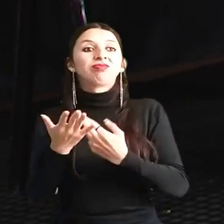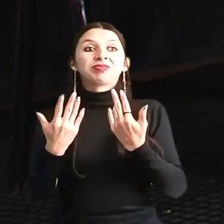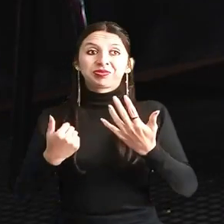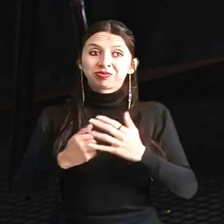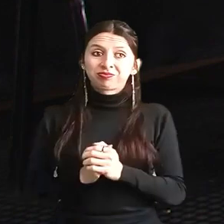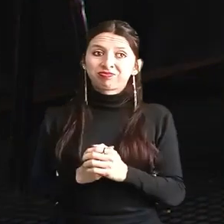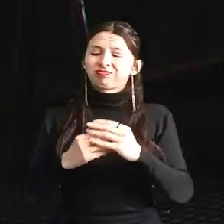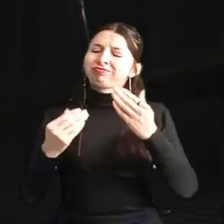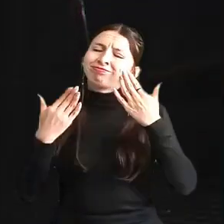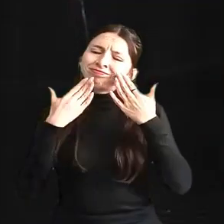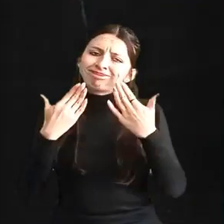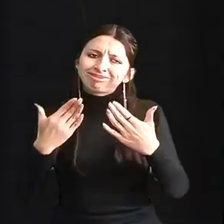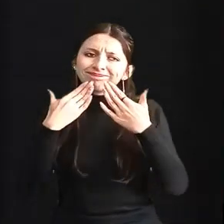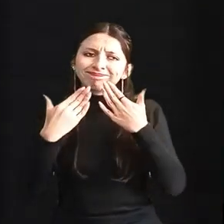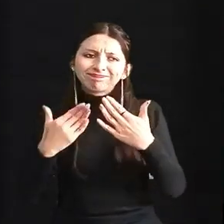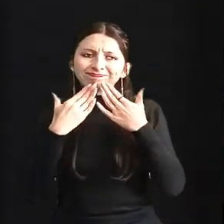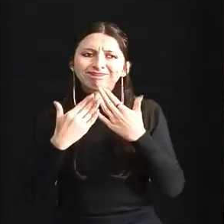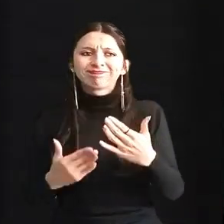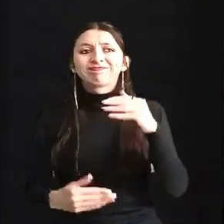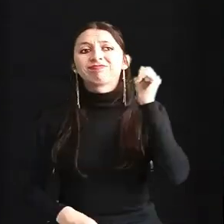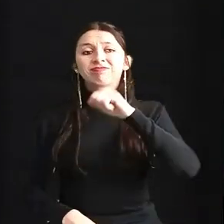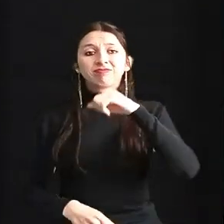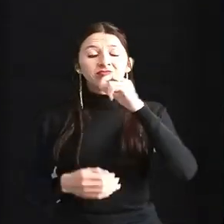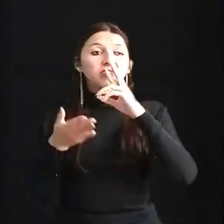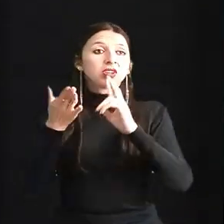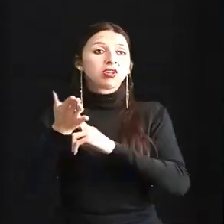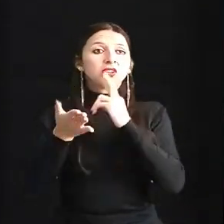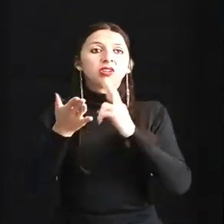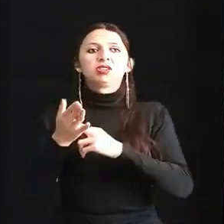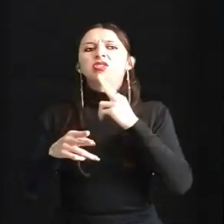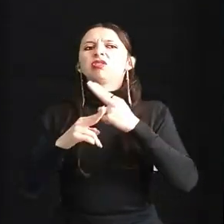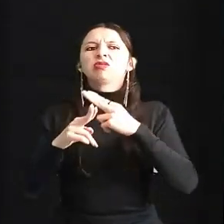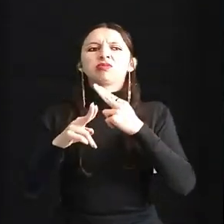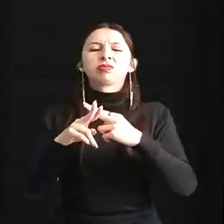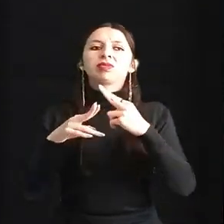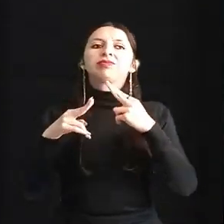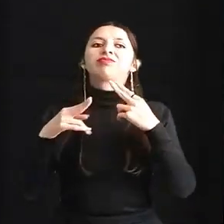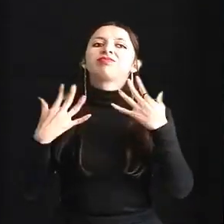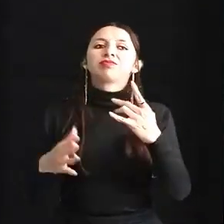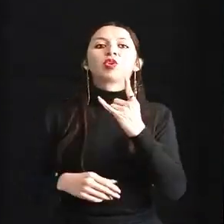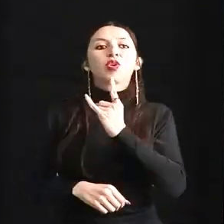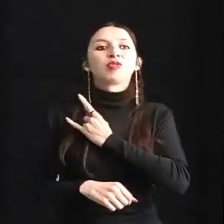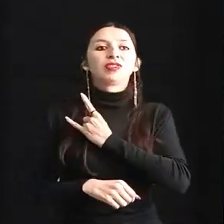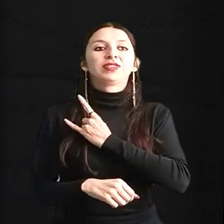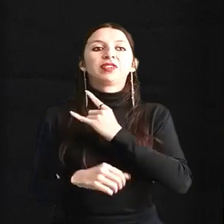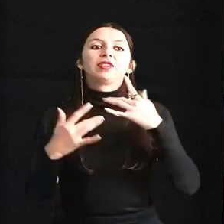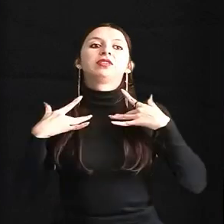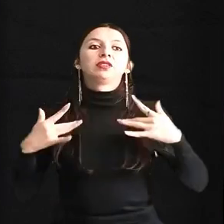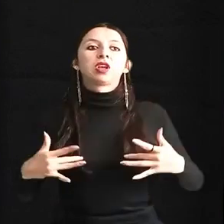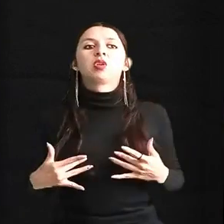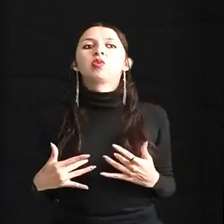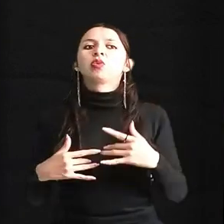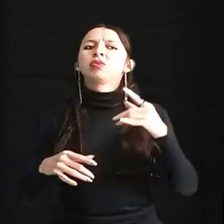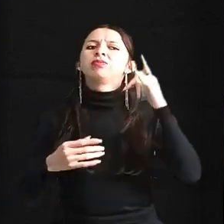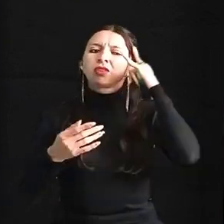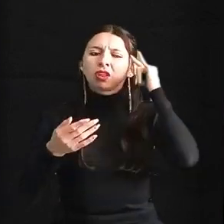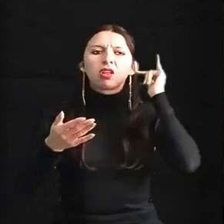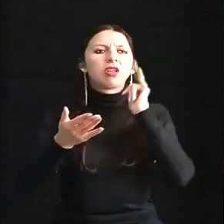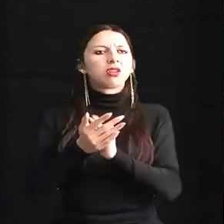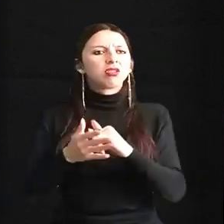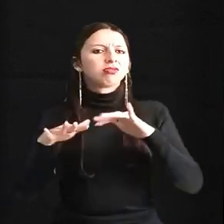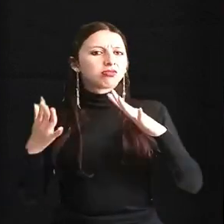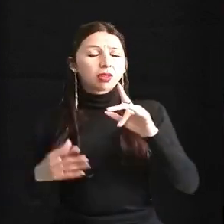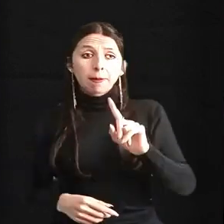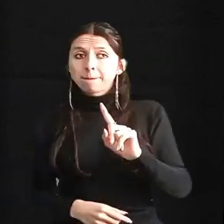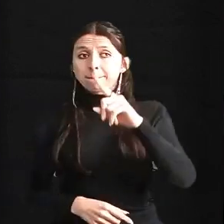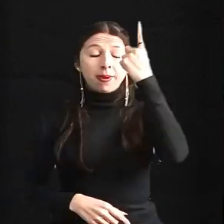Alma Mater Bueno muchísimas gracias si la revista Universidad de salud efectivamente tiene una trayectoria creo que es de